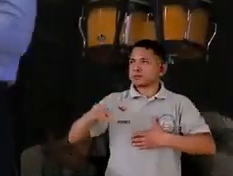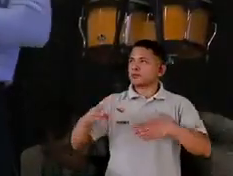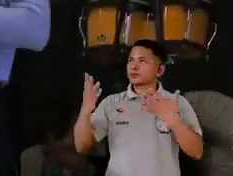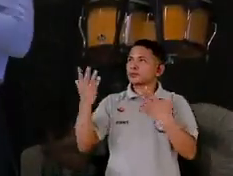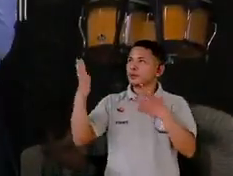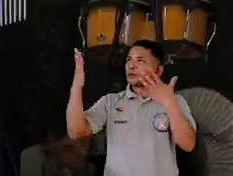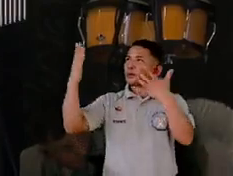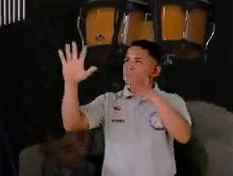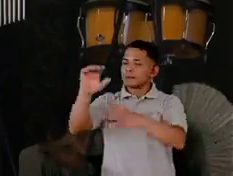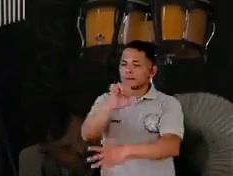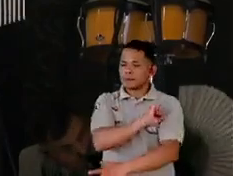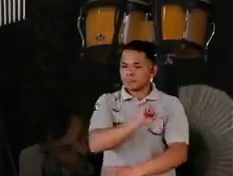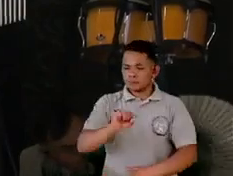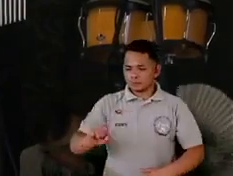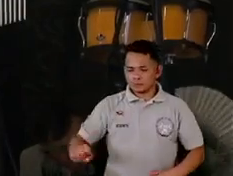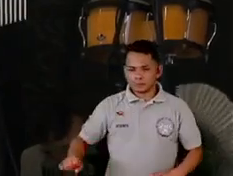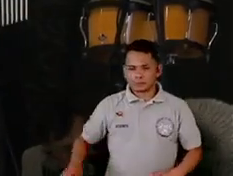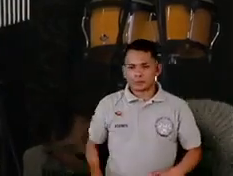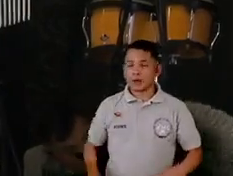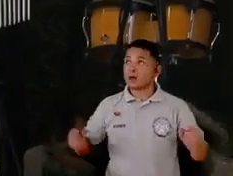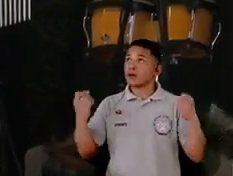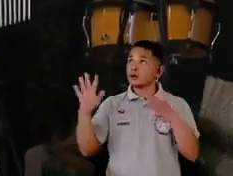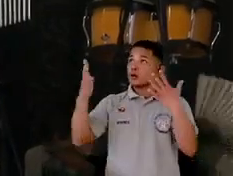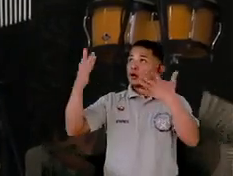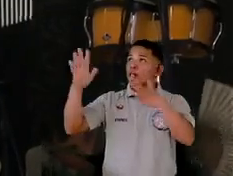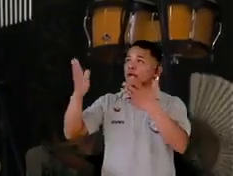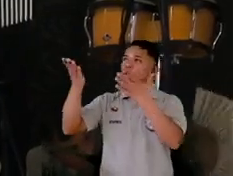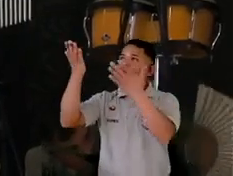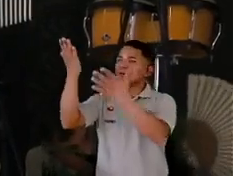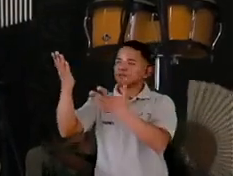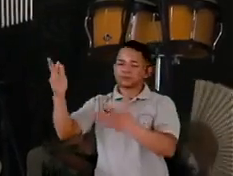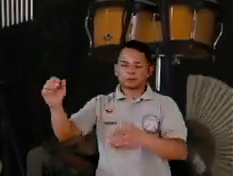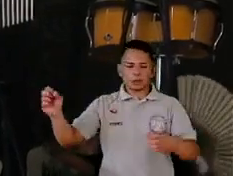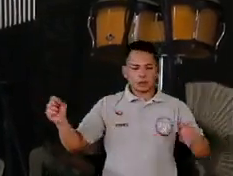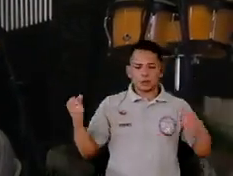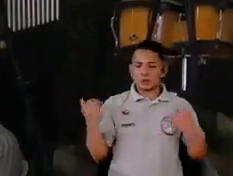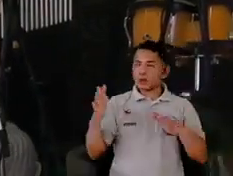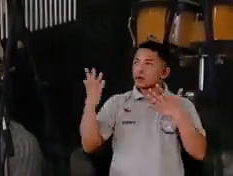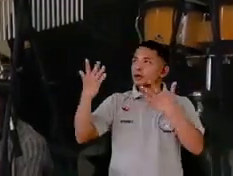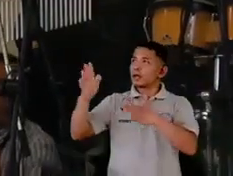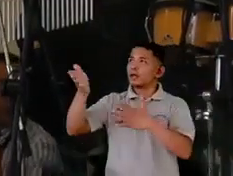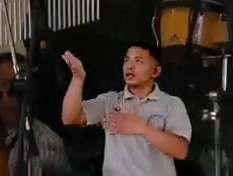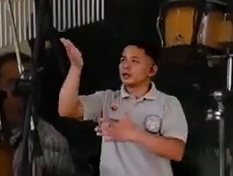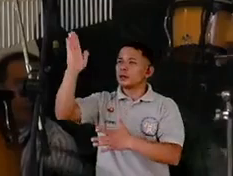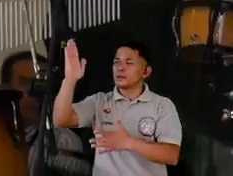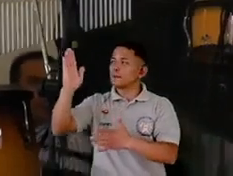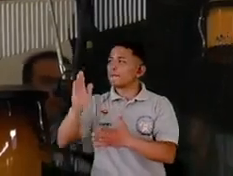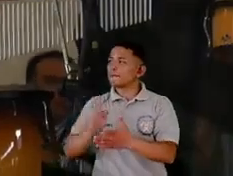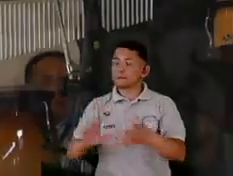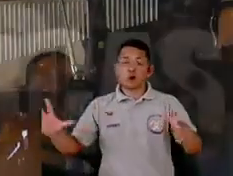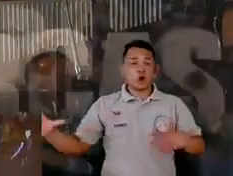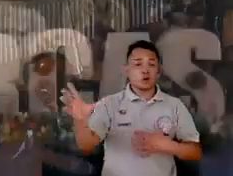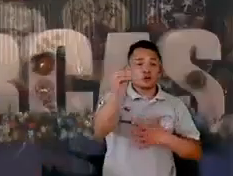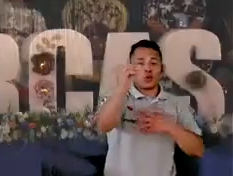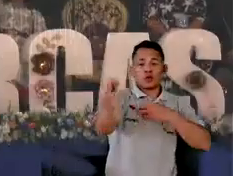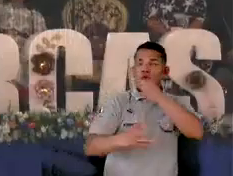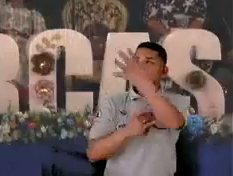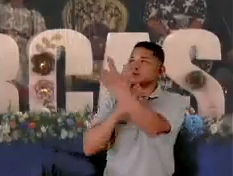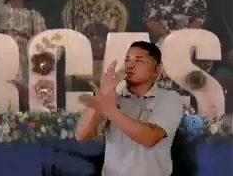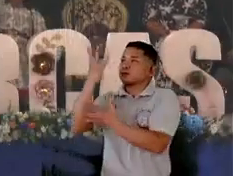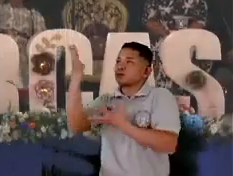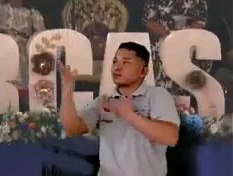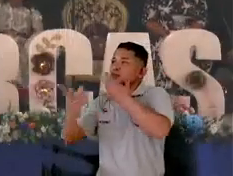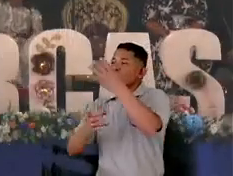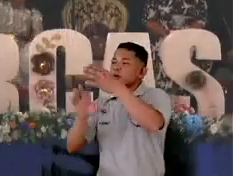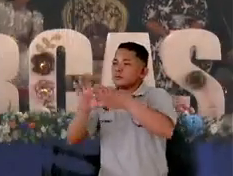alaba, Señor. Gloria a Él, gloria a Él, gloria a Él. Grite todo tu